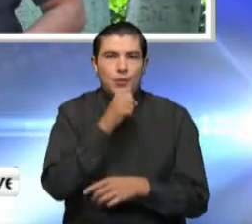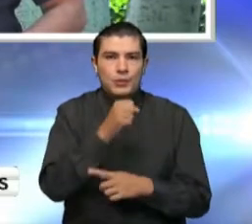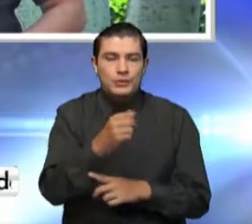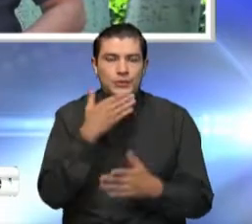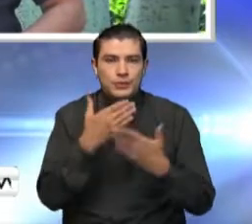noticias